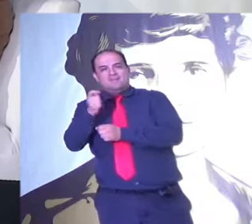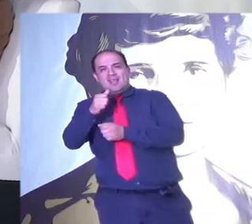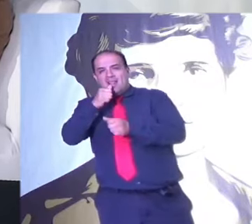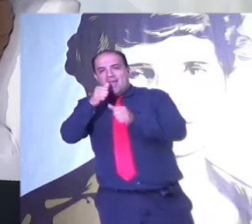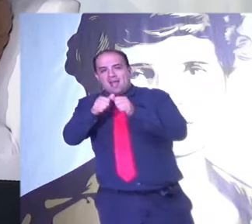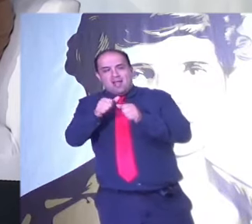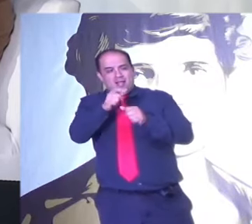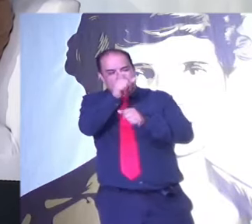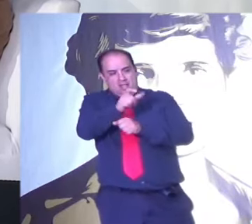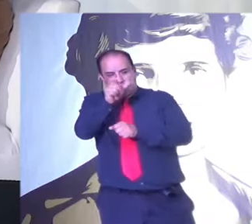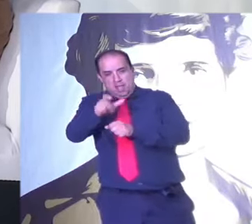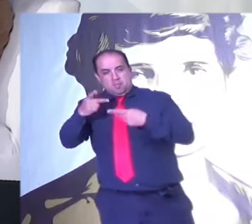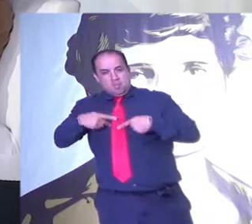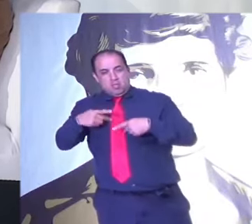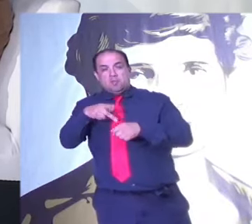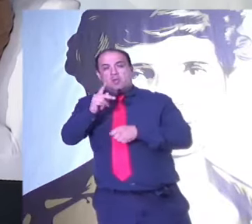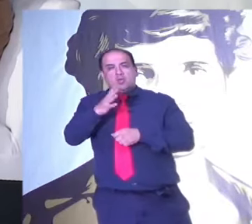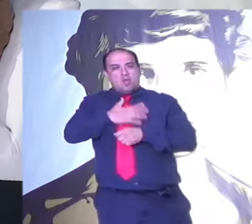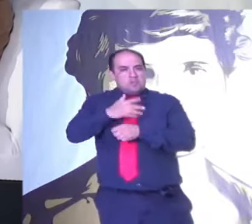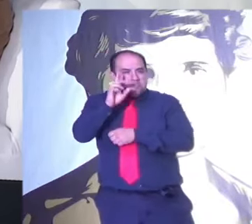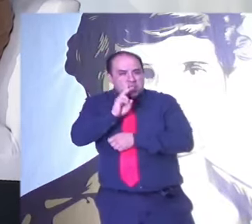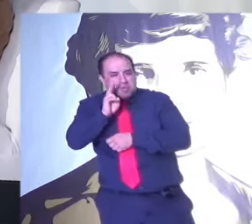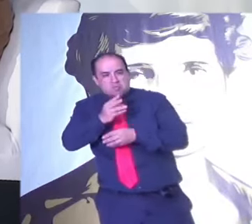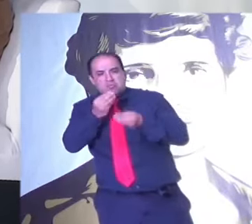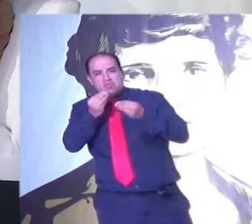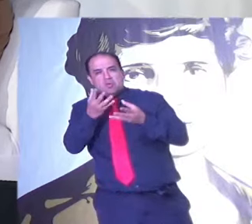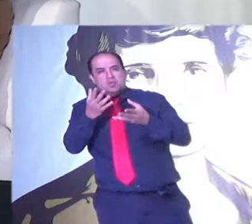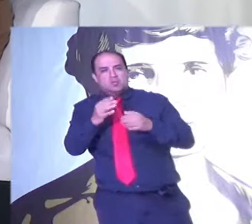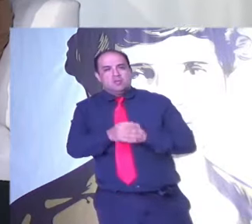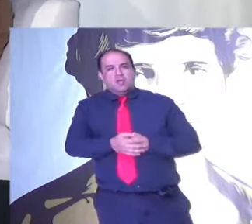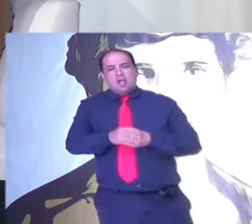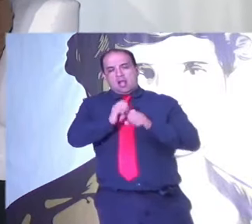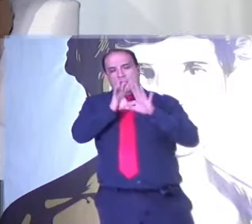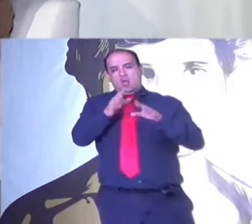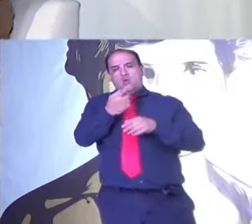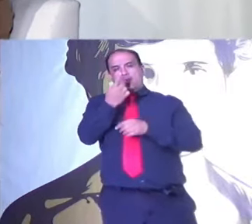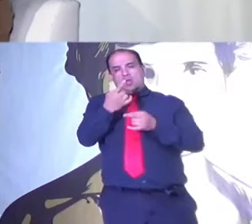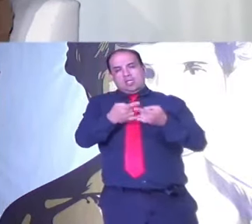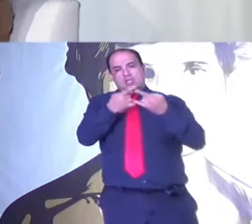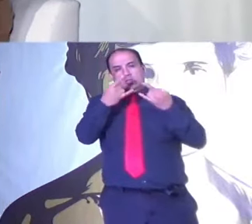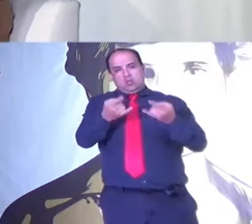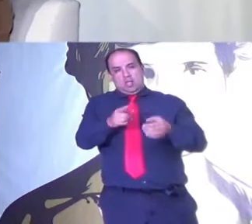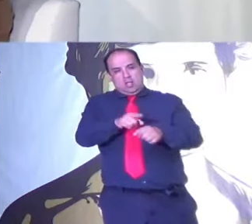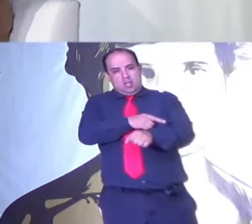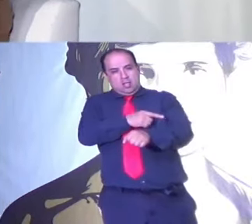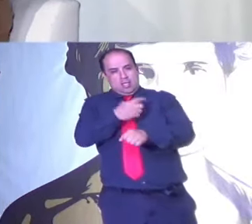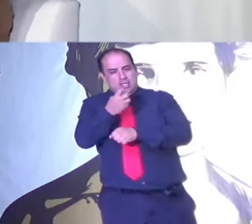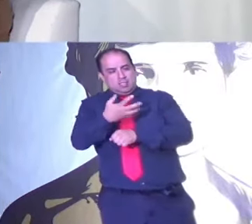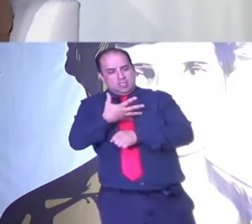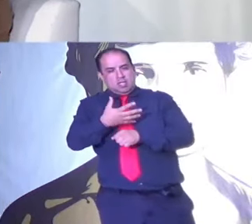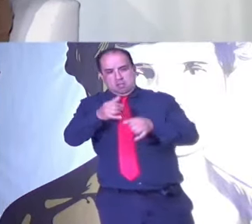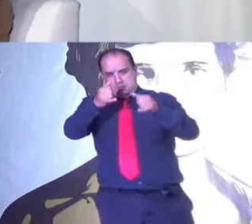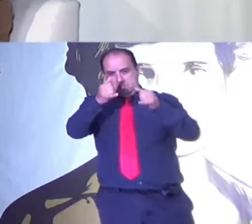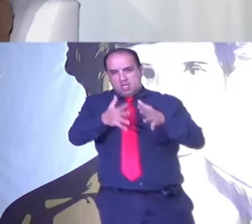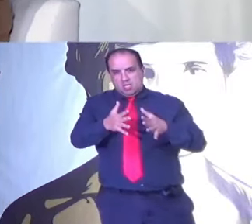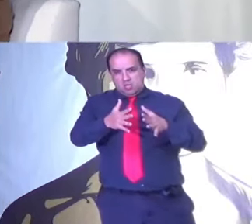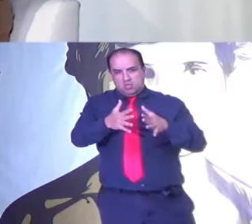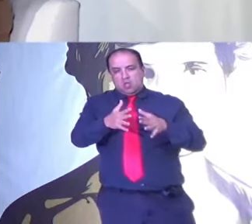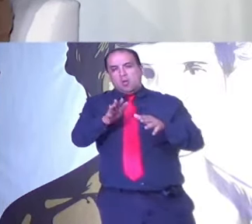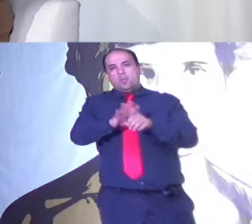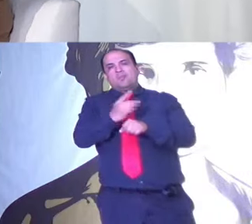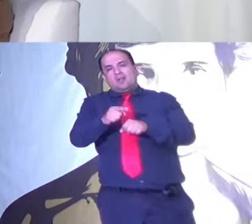de papel, ¿no? Pero estuve experimentando mucho. Luego sabía también que un cuento que se llama novela, que es muy largo, ese porque lleva tanto peso por la